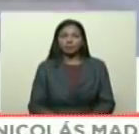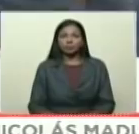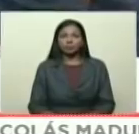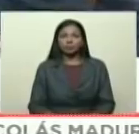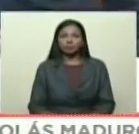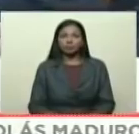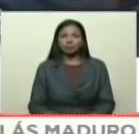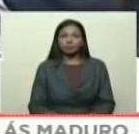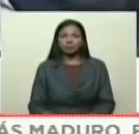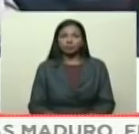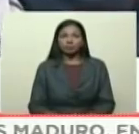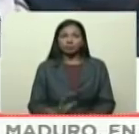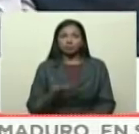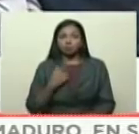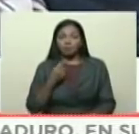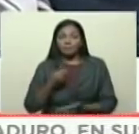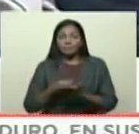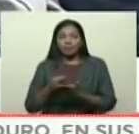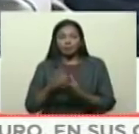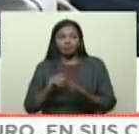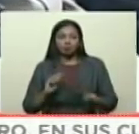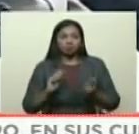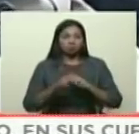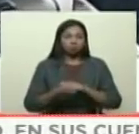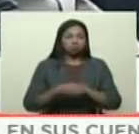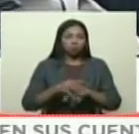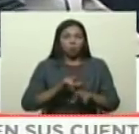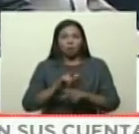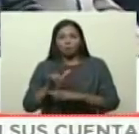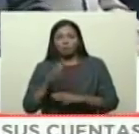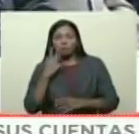Bueno, veamos todo lo que podemos sustituir en importaciones.